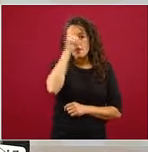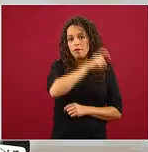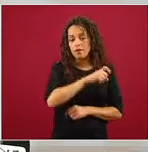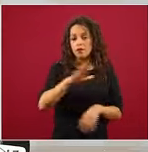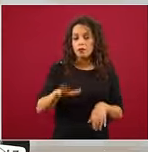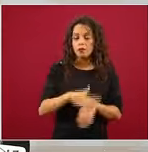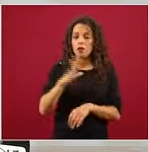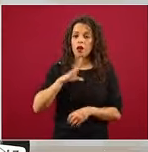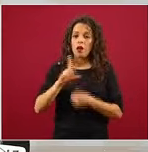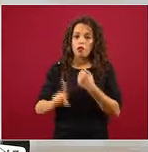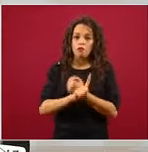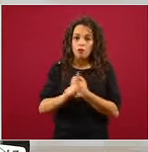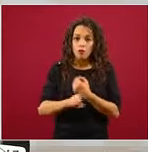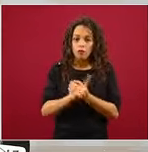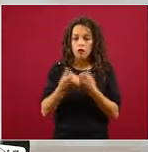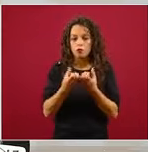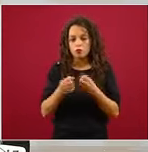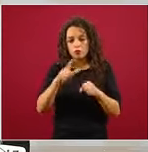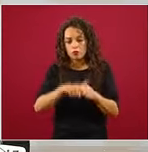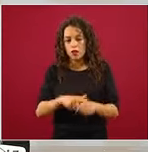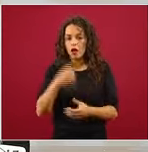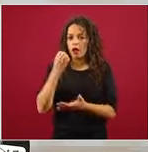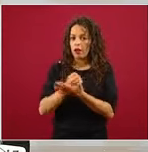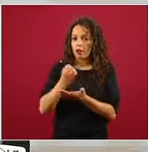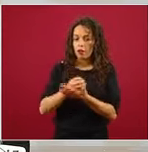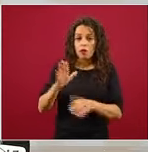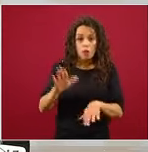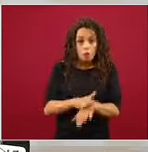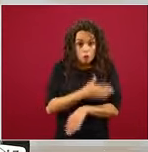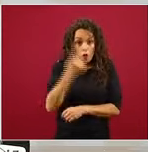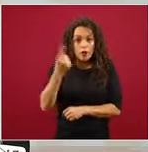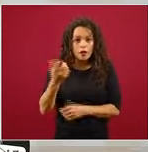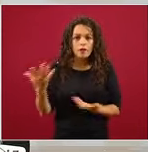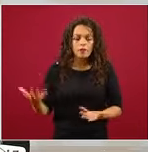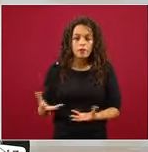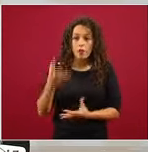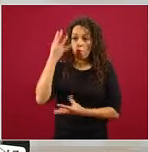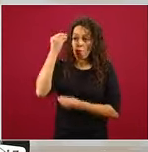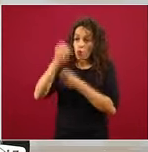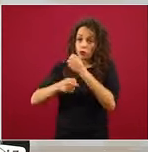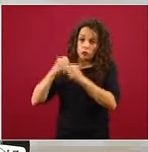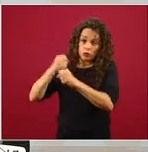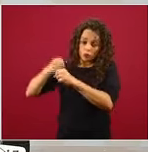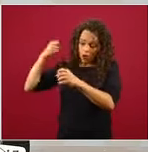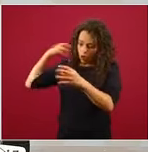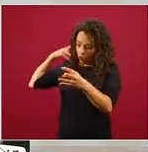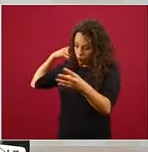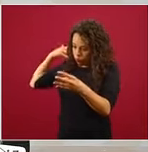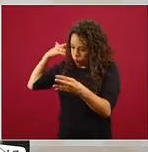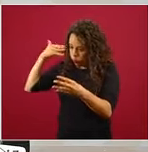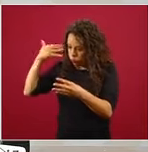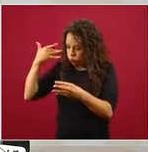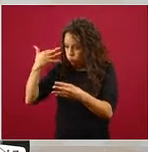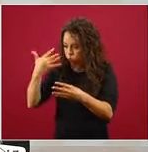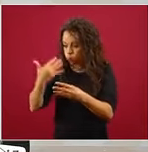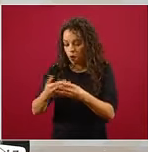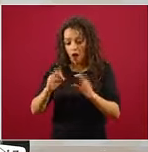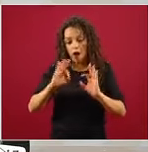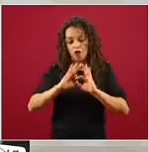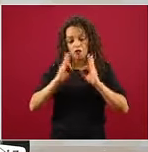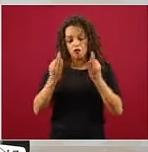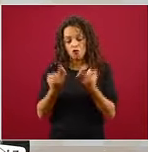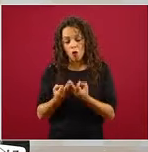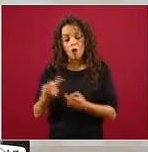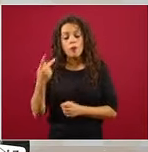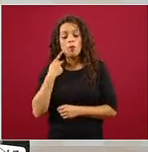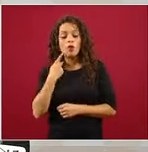¿Por qué? Porque a lo largo de muchas décadas, particularmente las últimas 4, hemos tenido un modelo económico y de